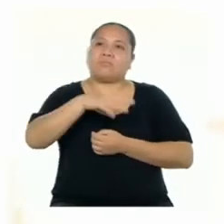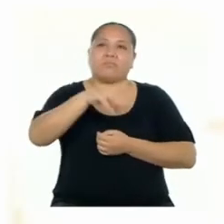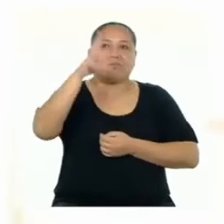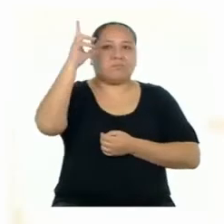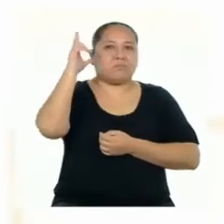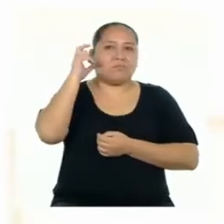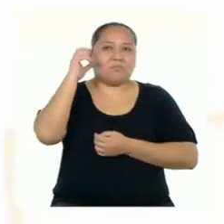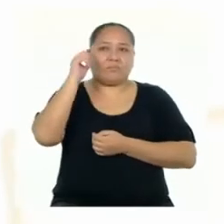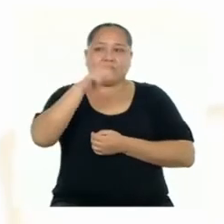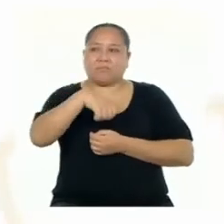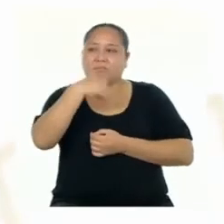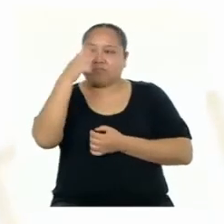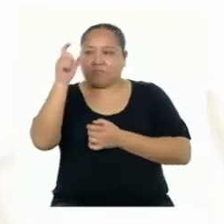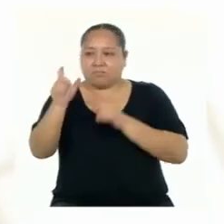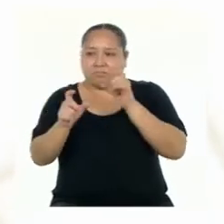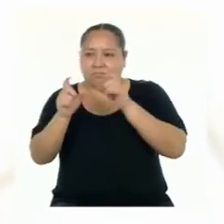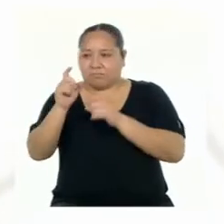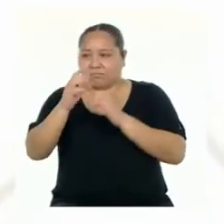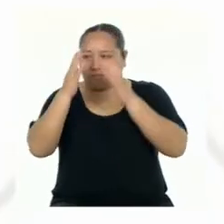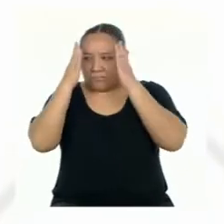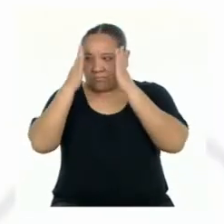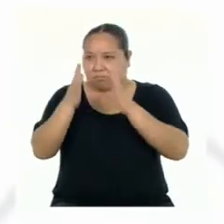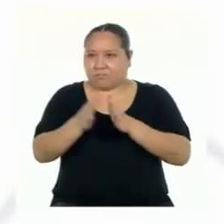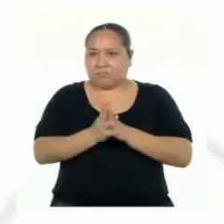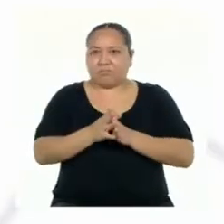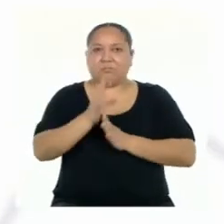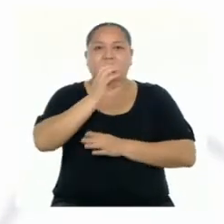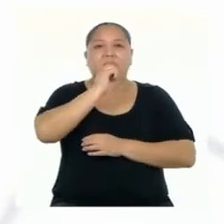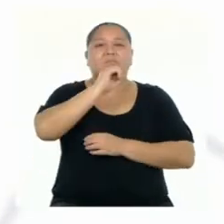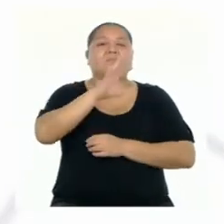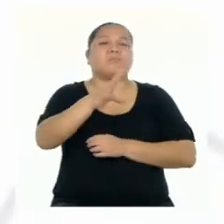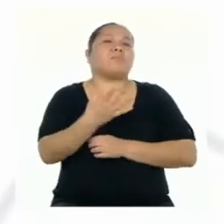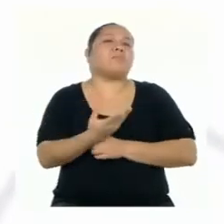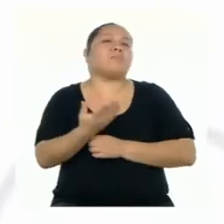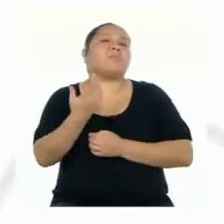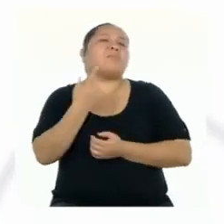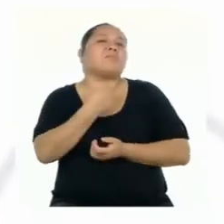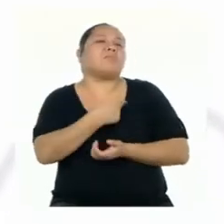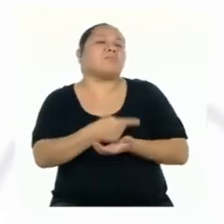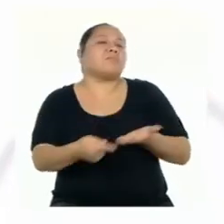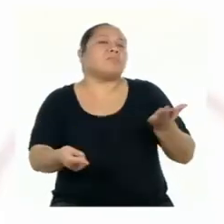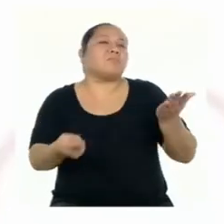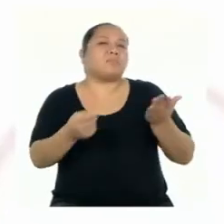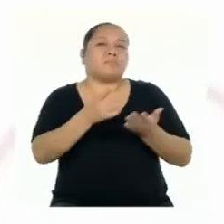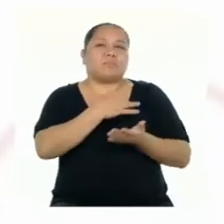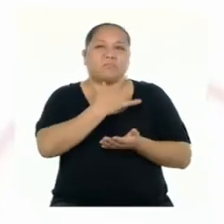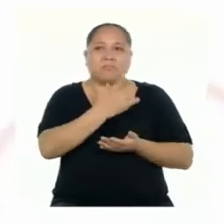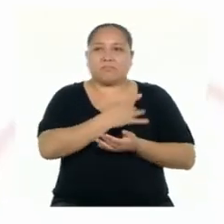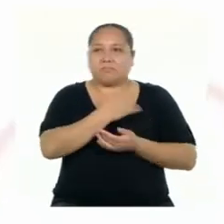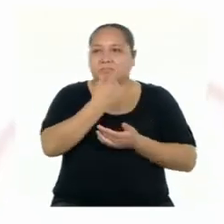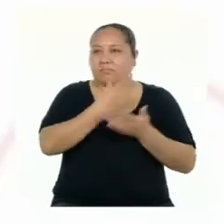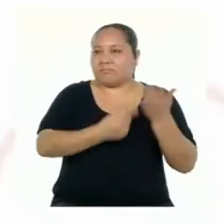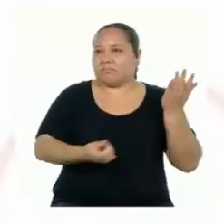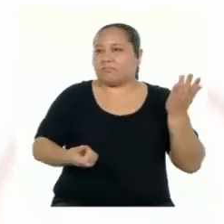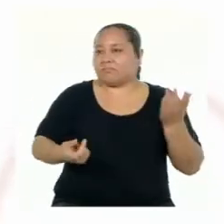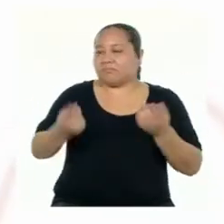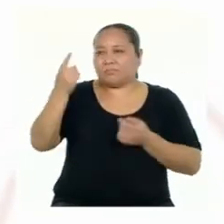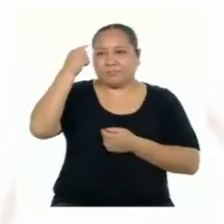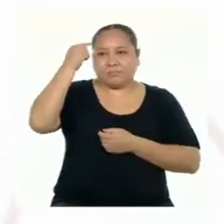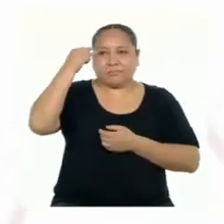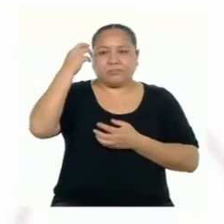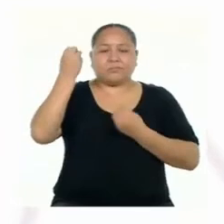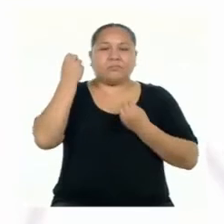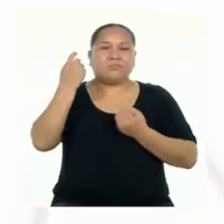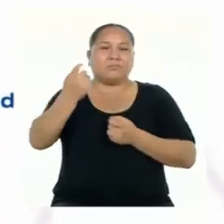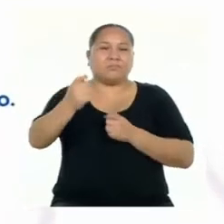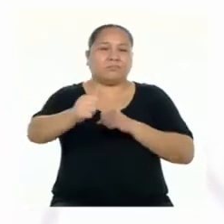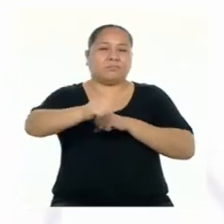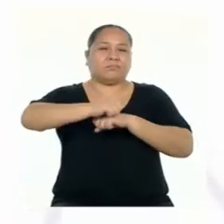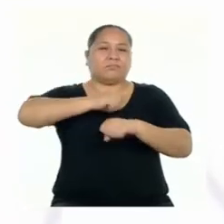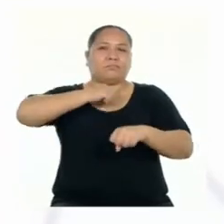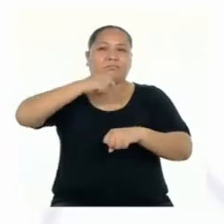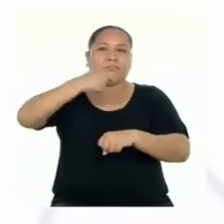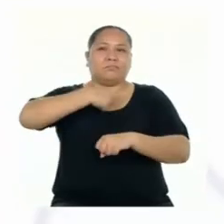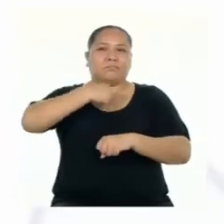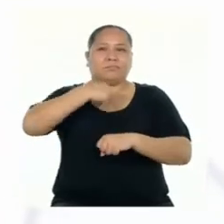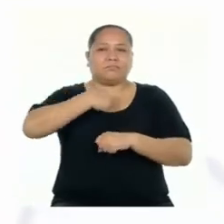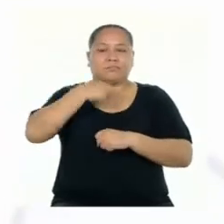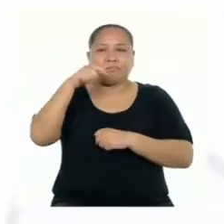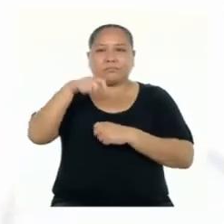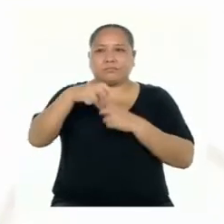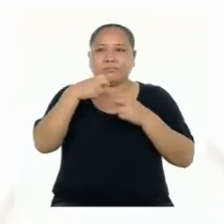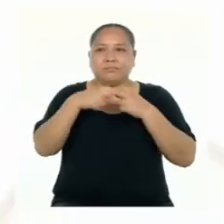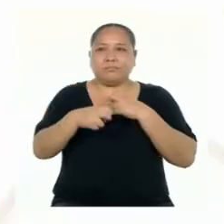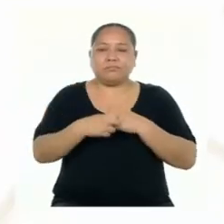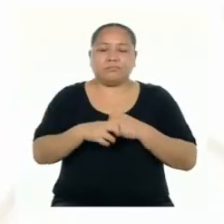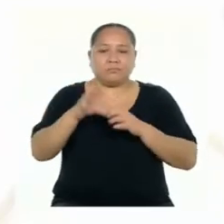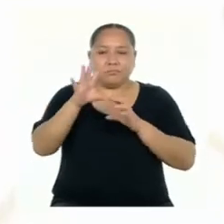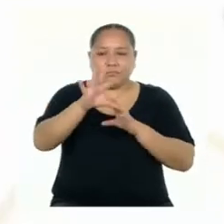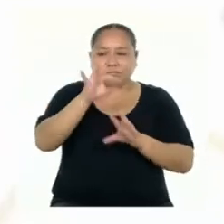otra persona con atención. Comentamos lo que sentimos y pensamos, y cómo nos afectó el conflicto. Hallamos juntos